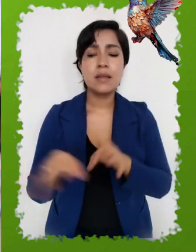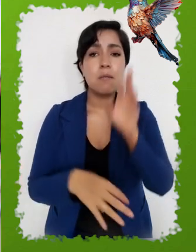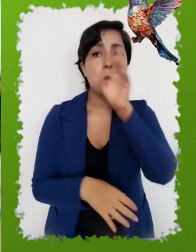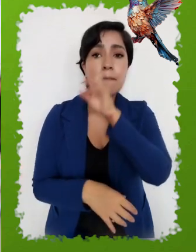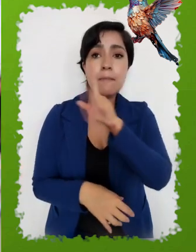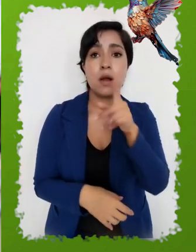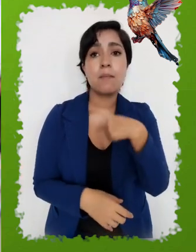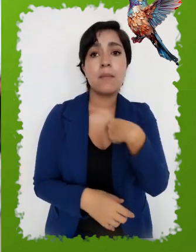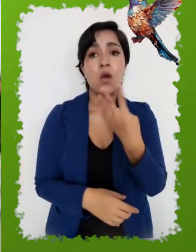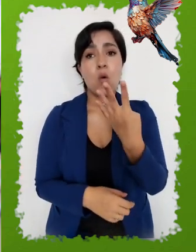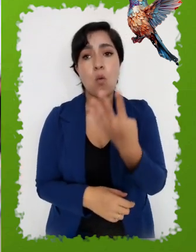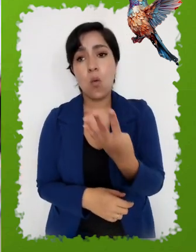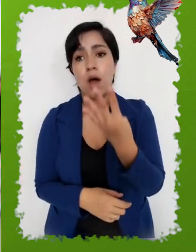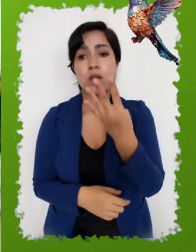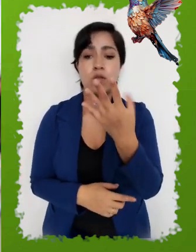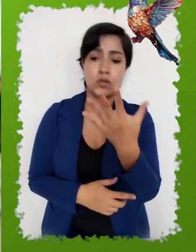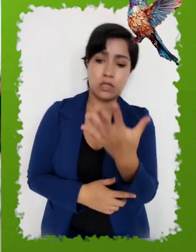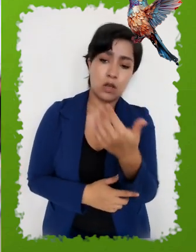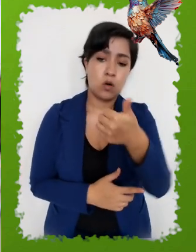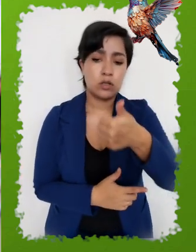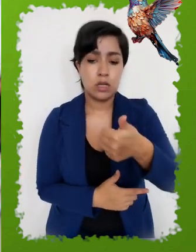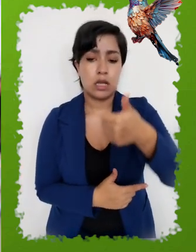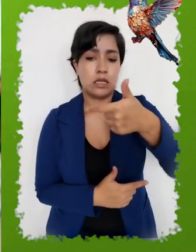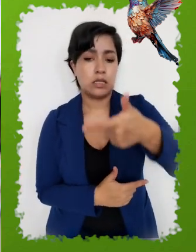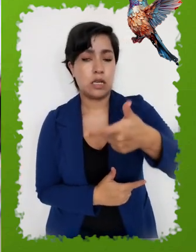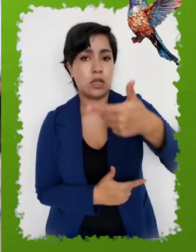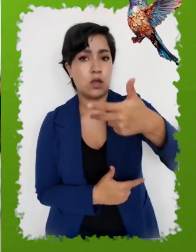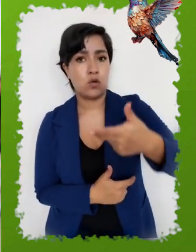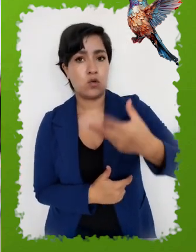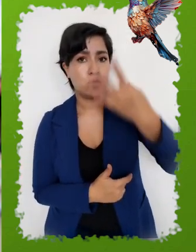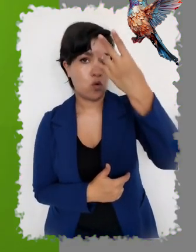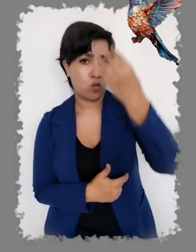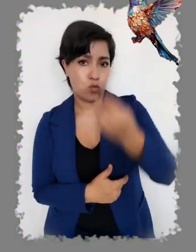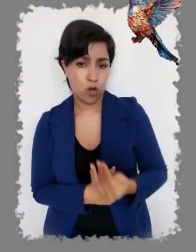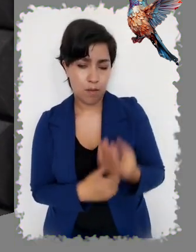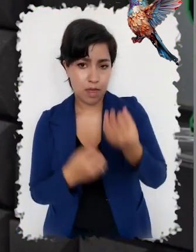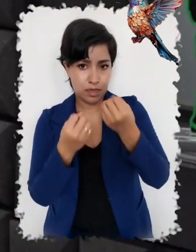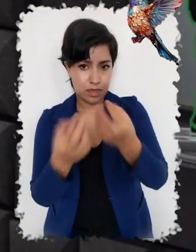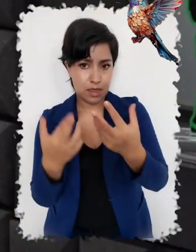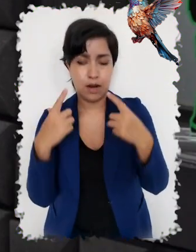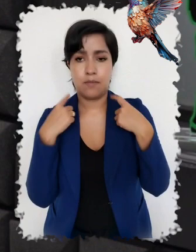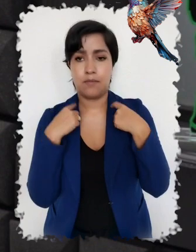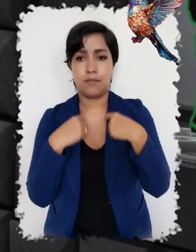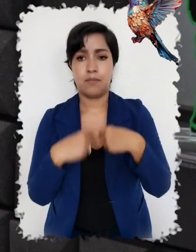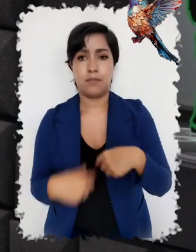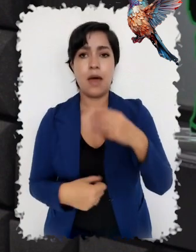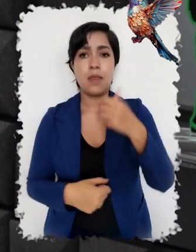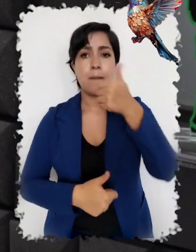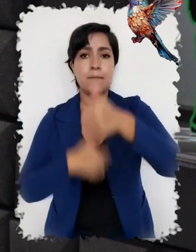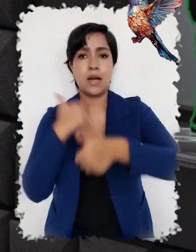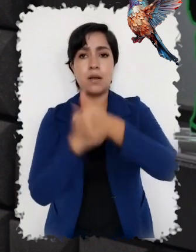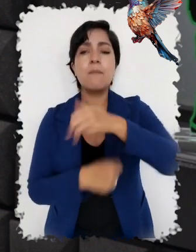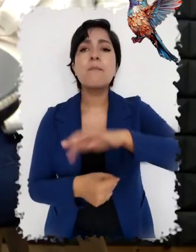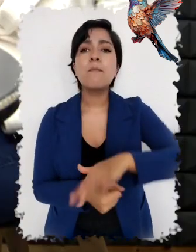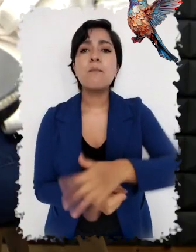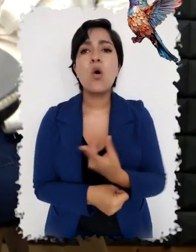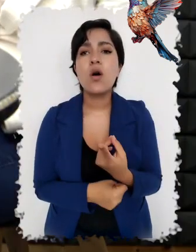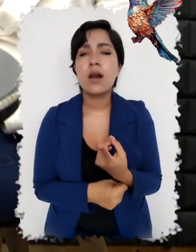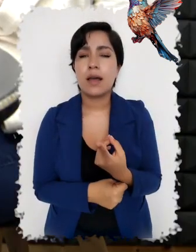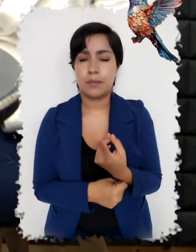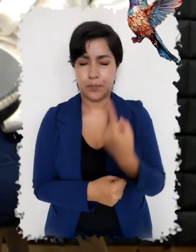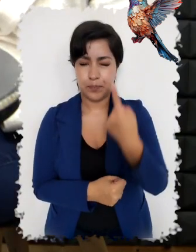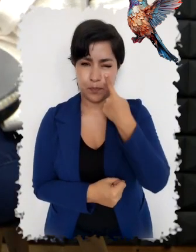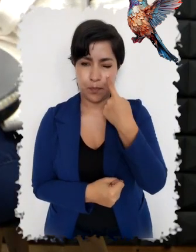esa categoría y el cuarto quinto sexto séptimo y octavo tienen listón de participación Porque